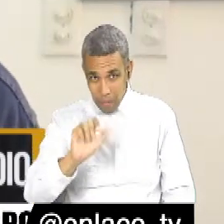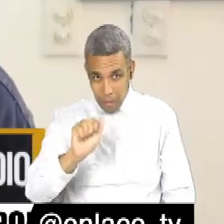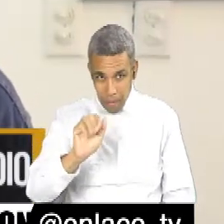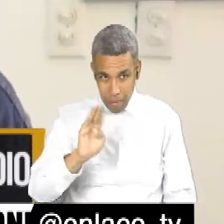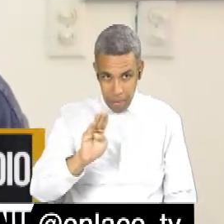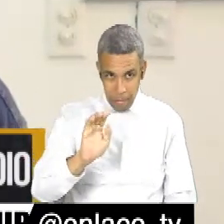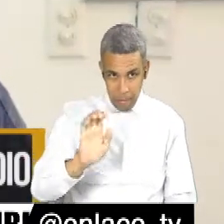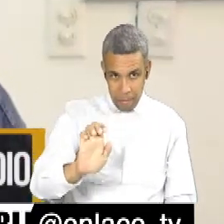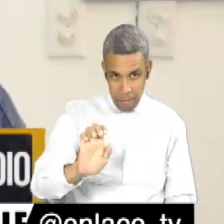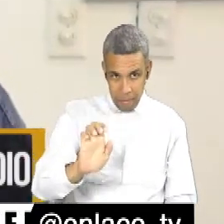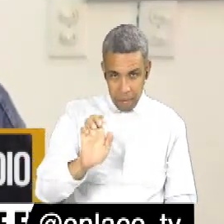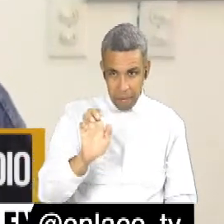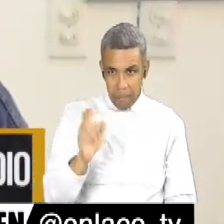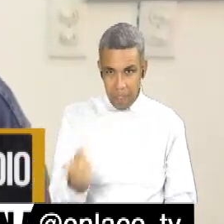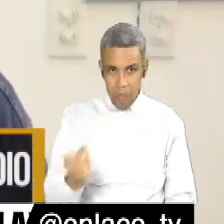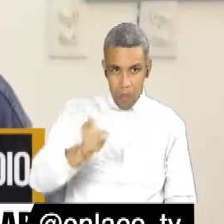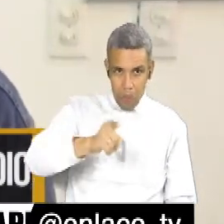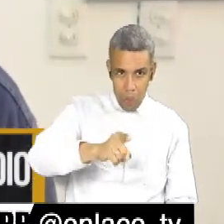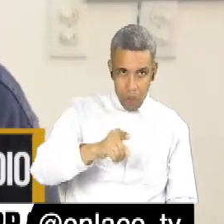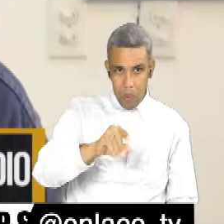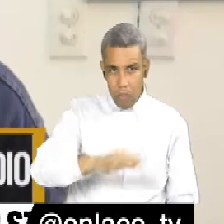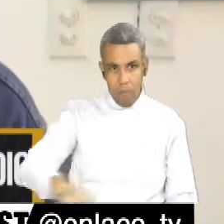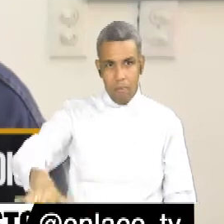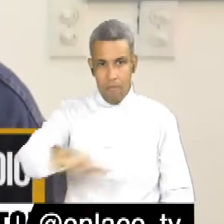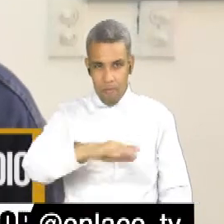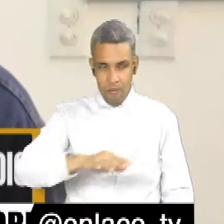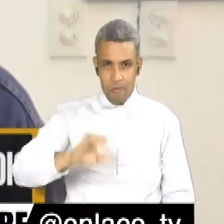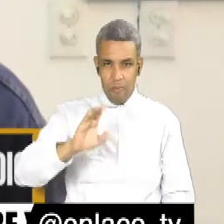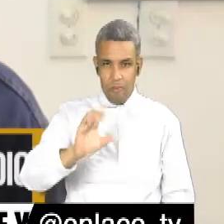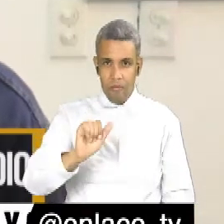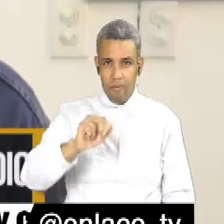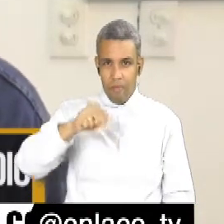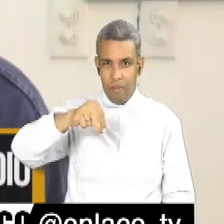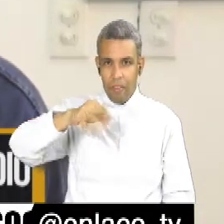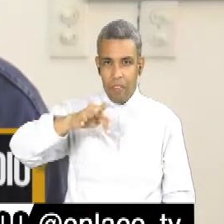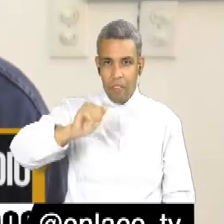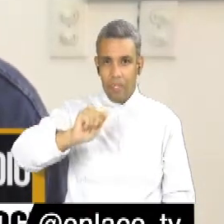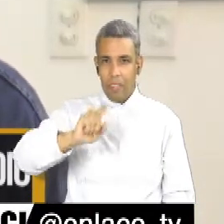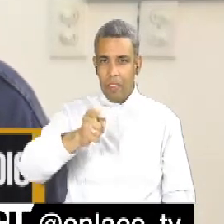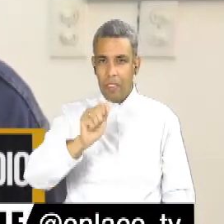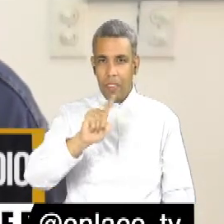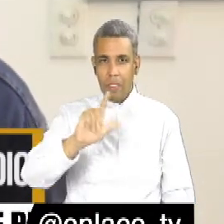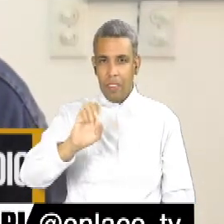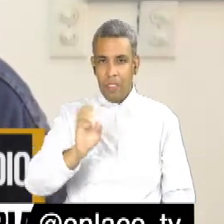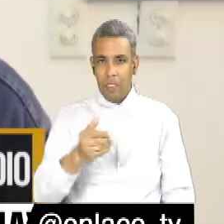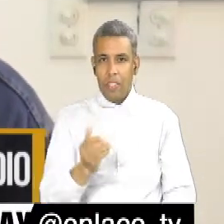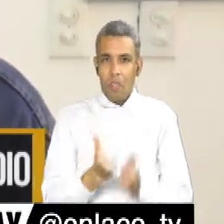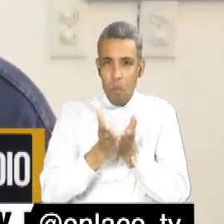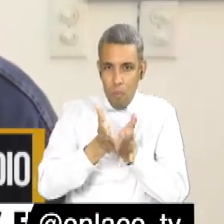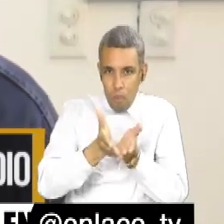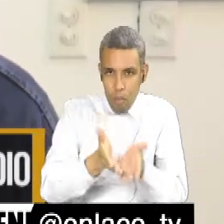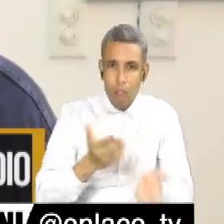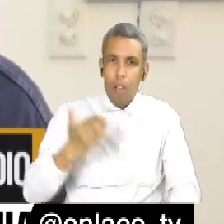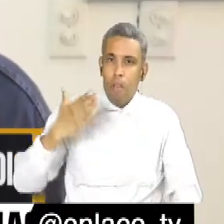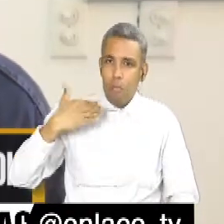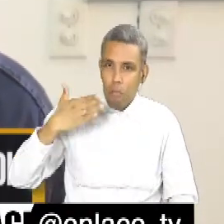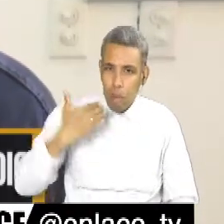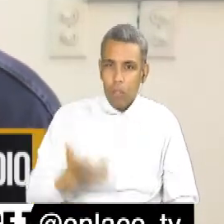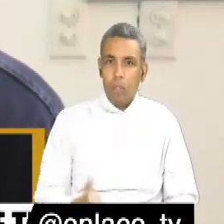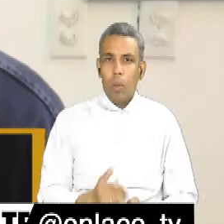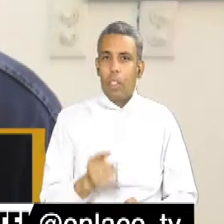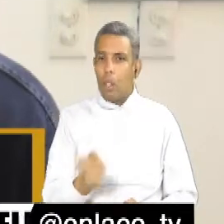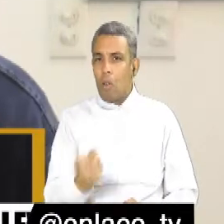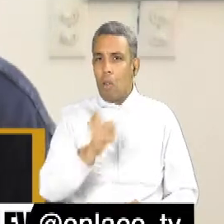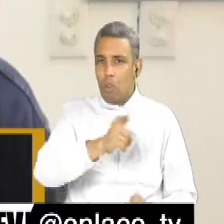campo Cantagallo y Puerto Wilches se encuentran las operaciones con bloqueos de la comunidad, y lo mismo que en Sabana